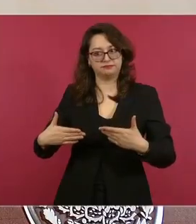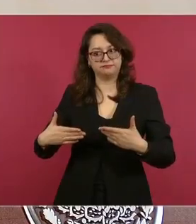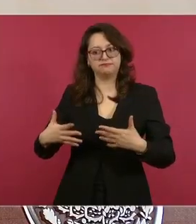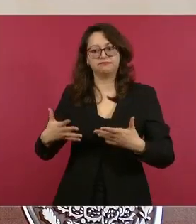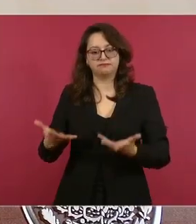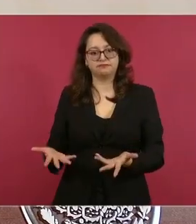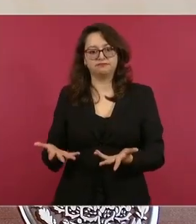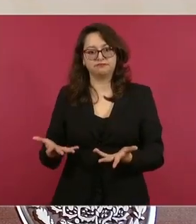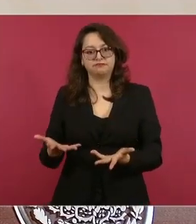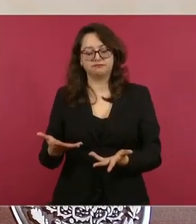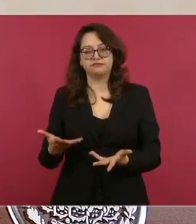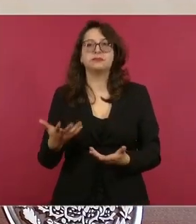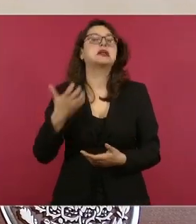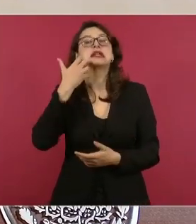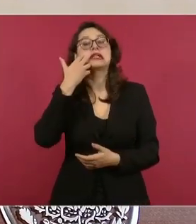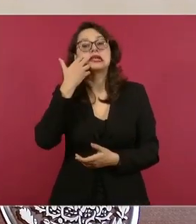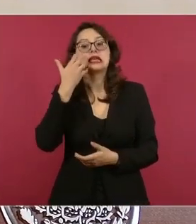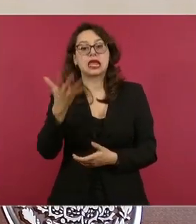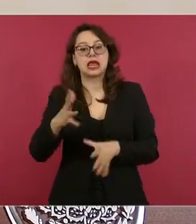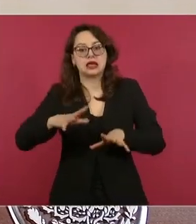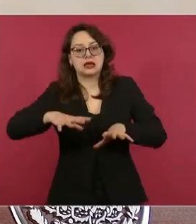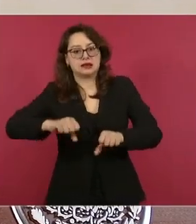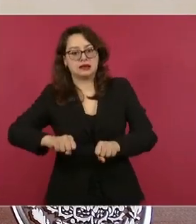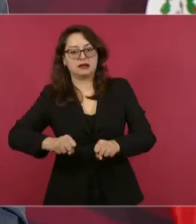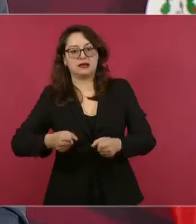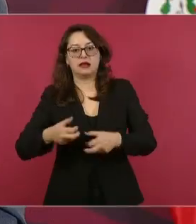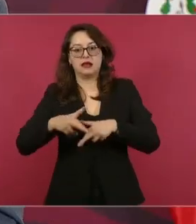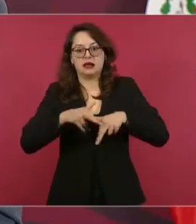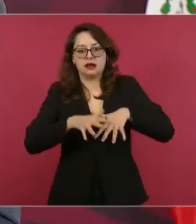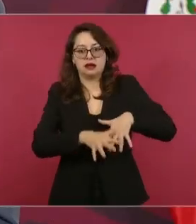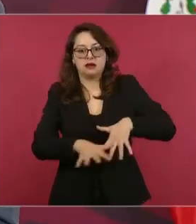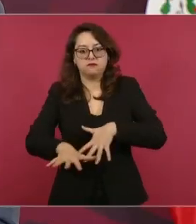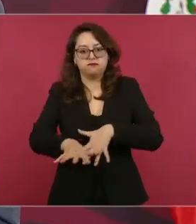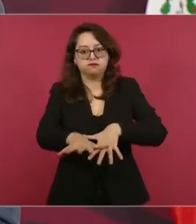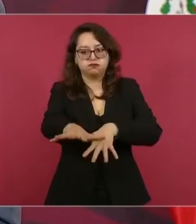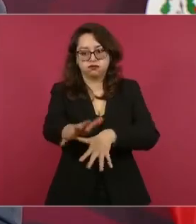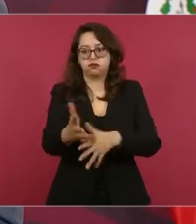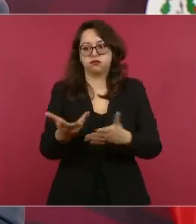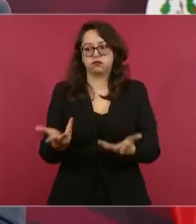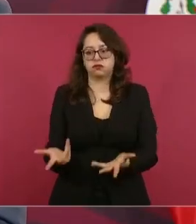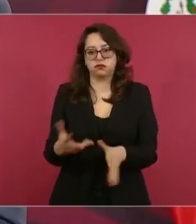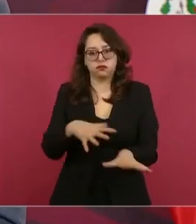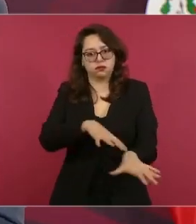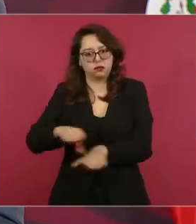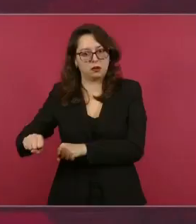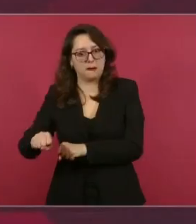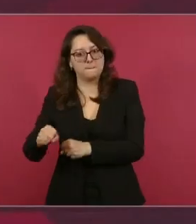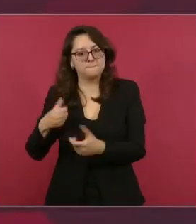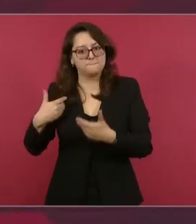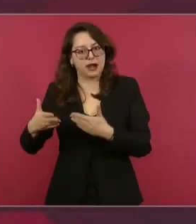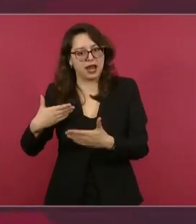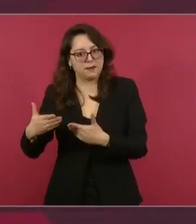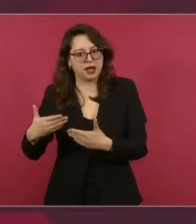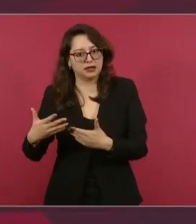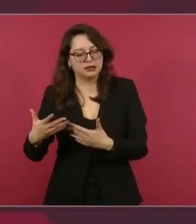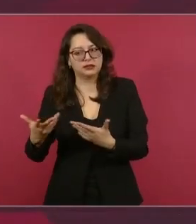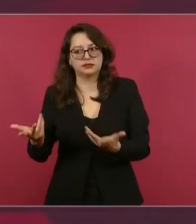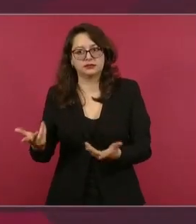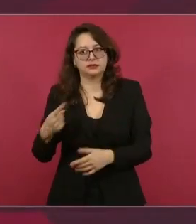para recuperar la soberanía del canal, es un acuerdo con el presidente